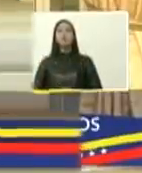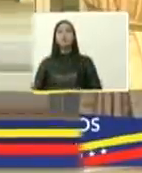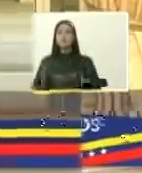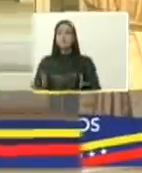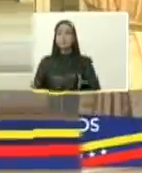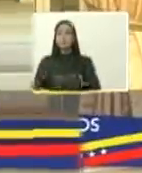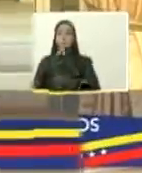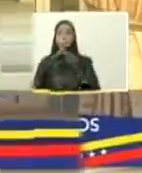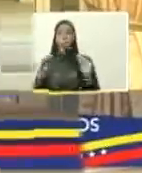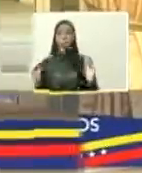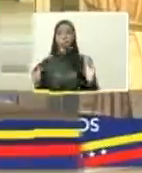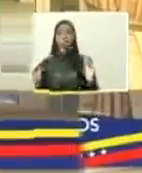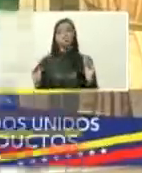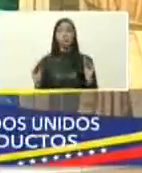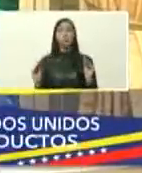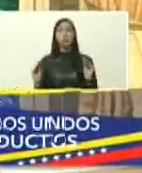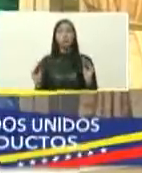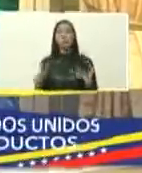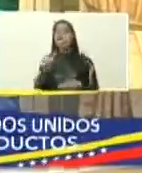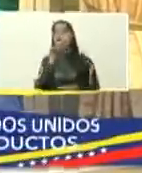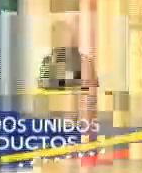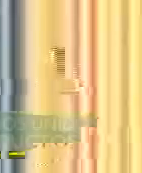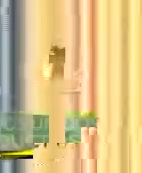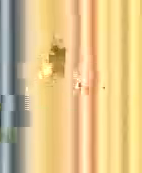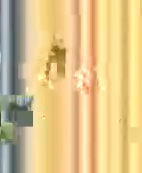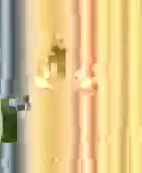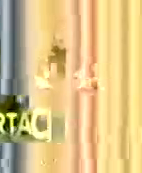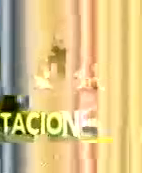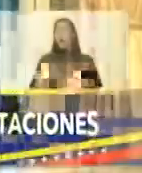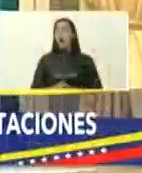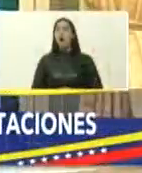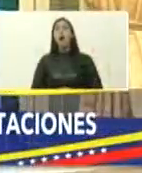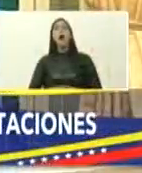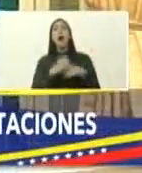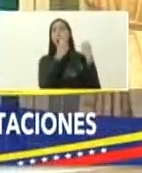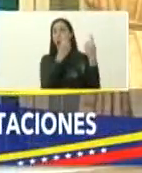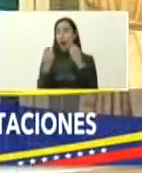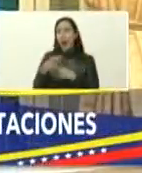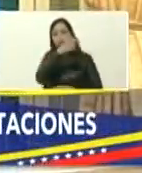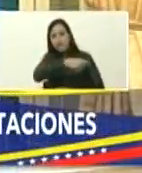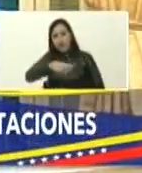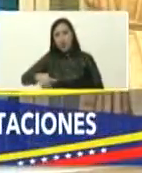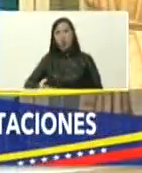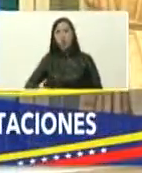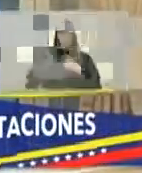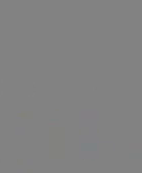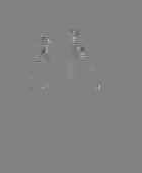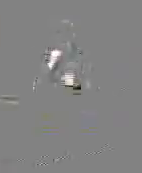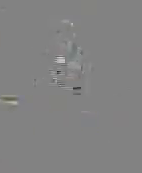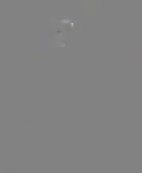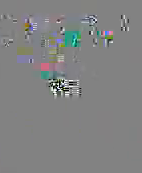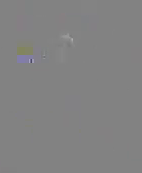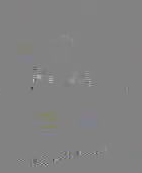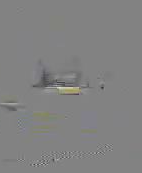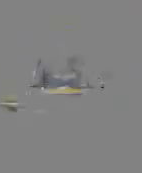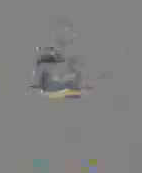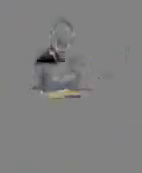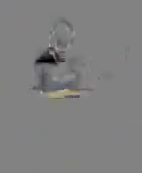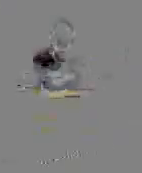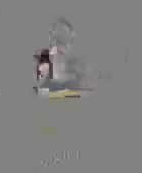ganar. ¿Ganar quién? Ganar el exportador, ganar el Estado,